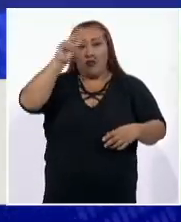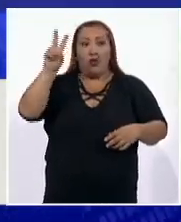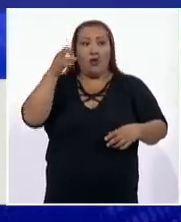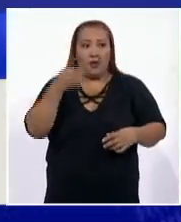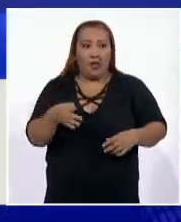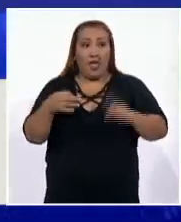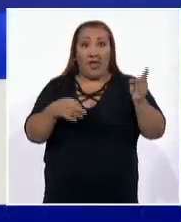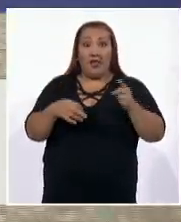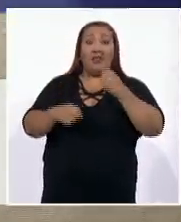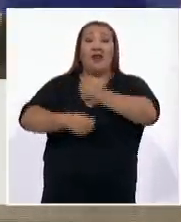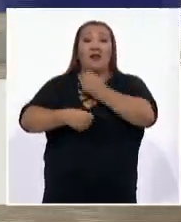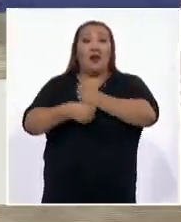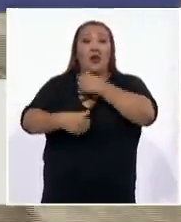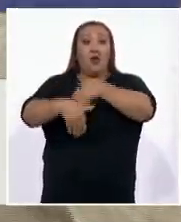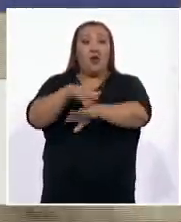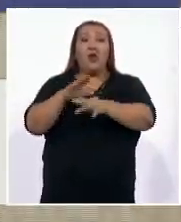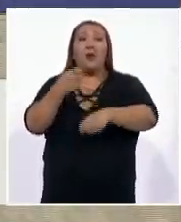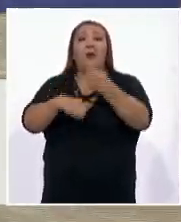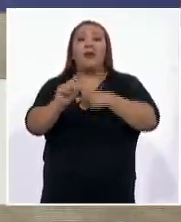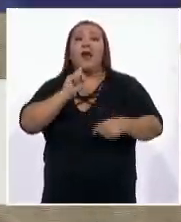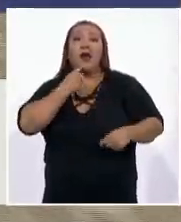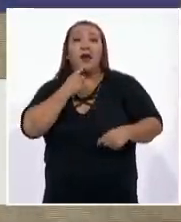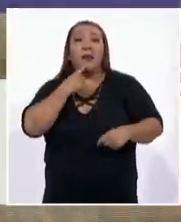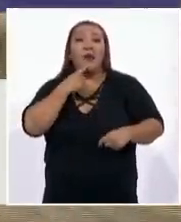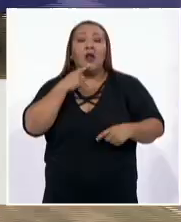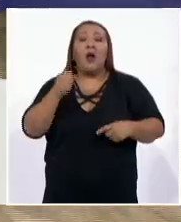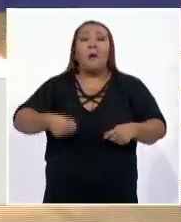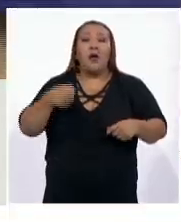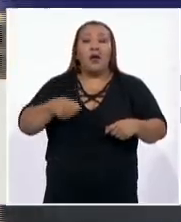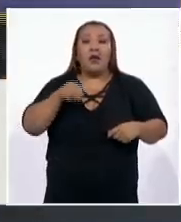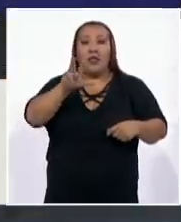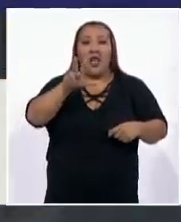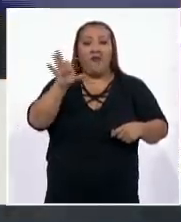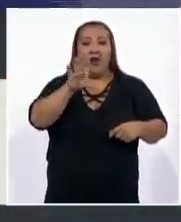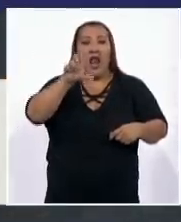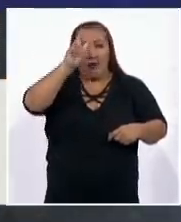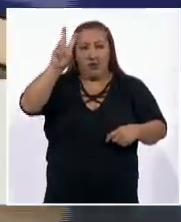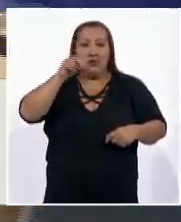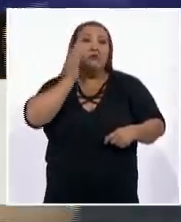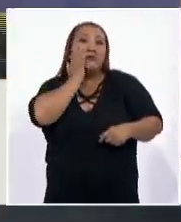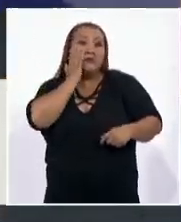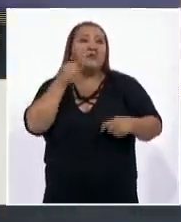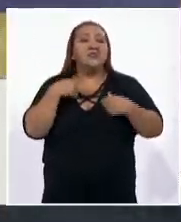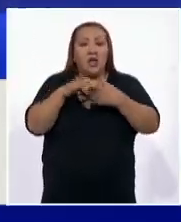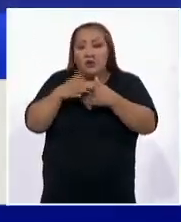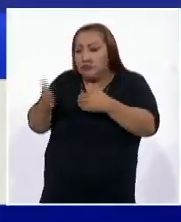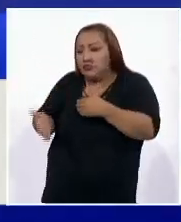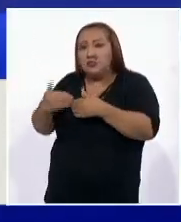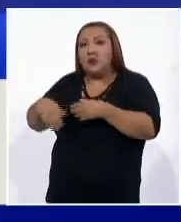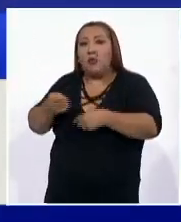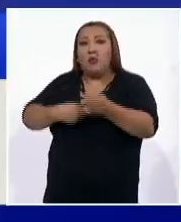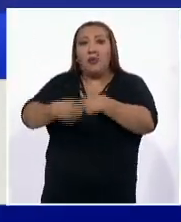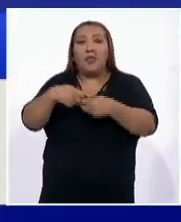Rivera, un trabajador de un stand de golosinas del mercado 3 de febrero en La Victoria, donde la madre de la menor tiene un puesto de comida,